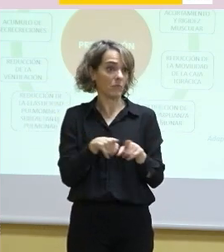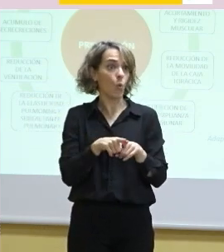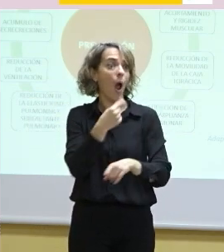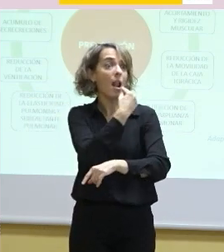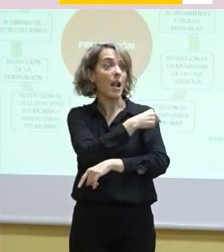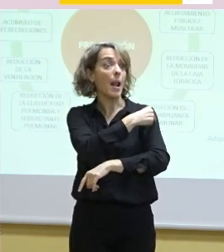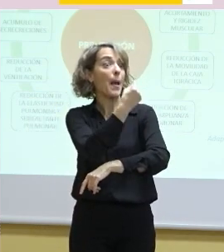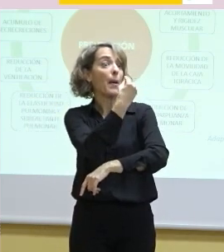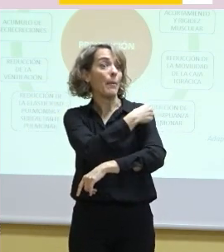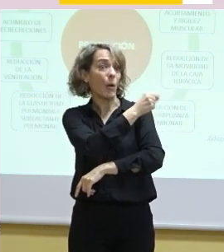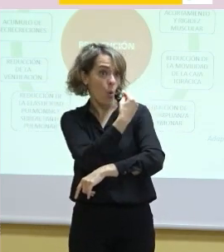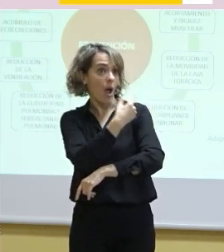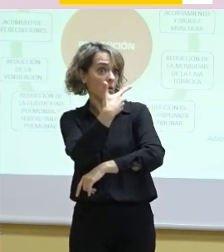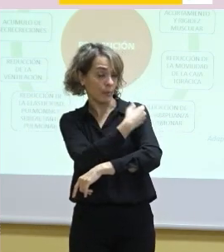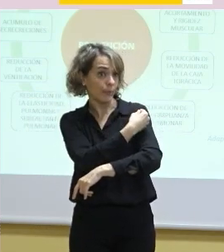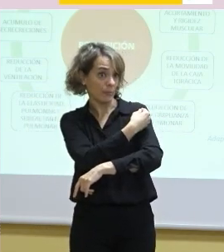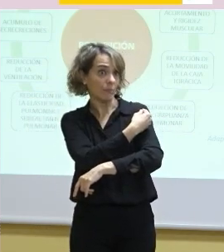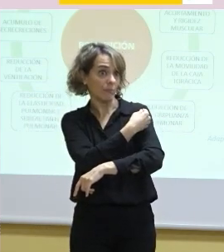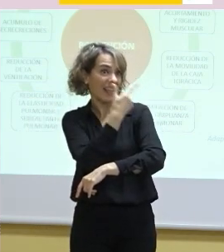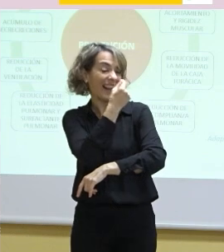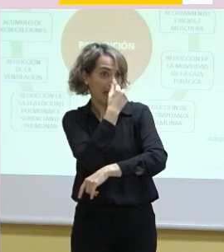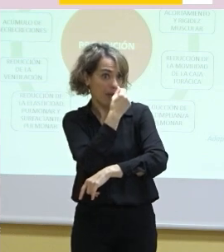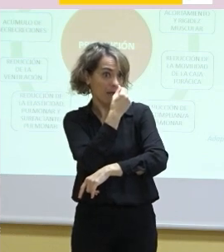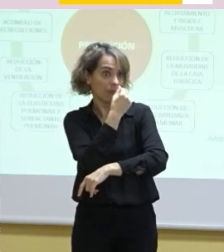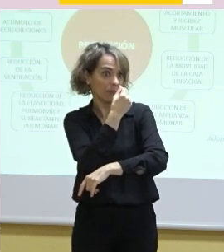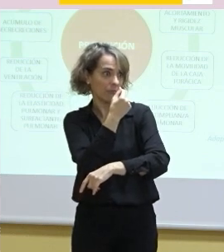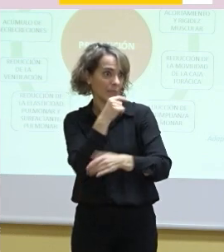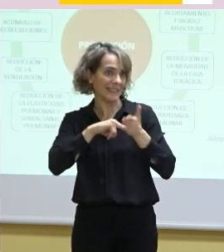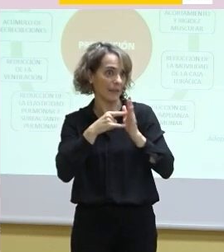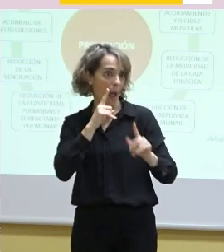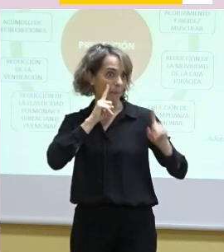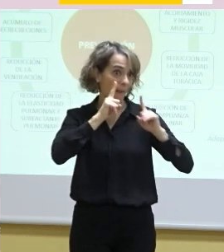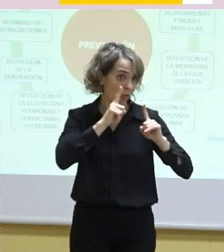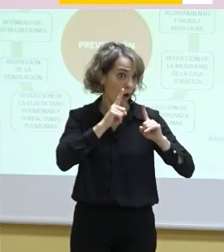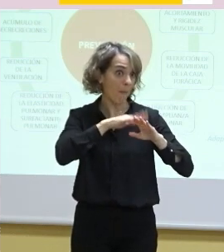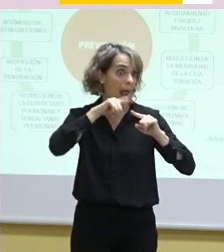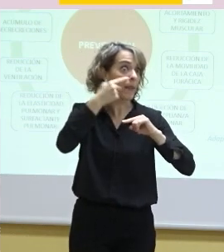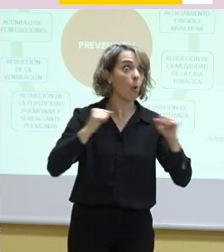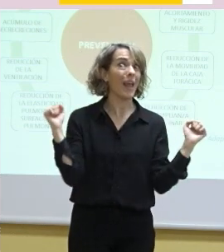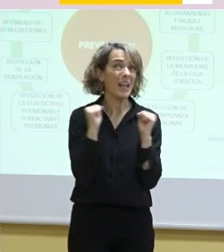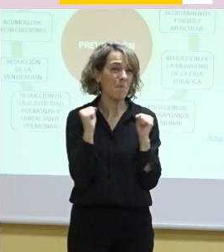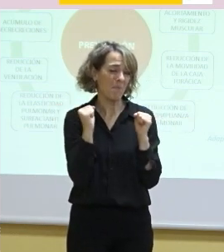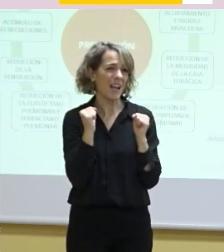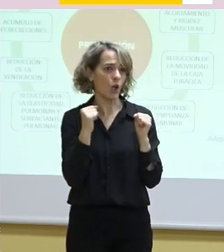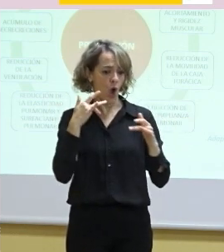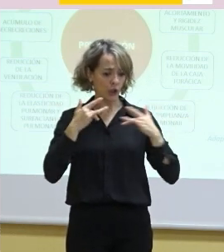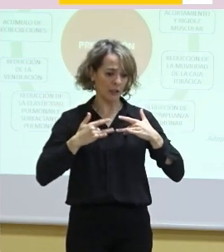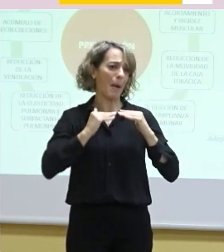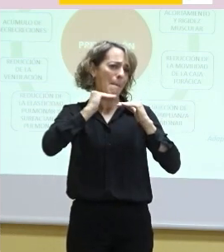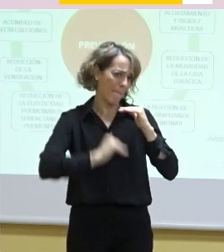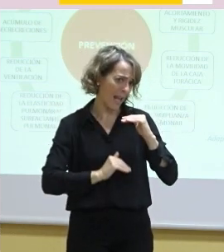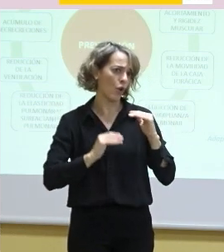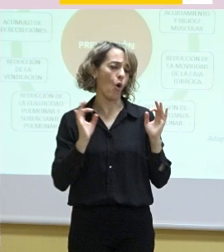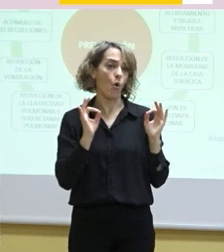tener gripe a lo largo del invierno, o si la tenemos, tenerla con la menor sintomatología posible, pues es